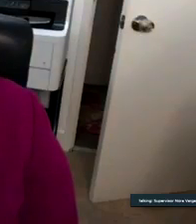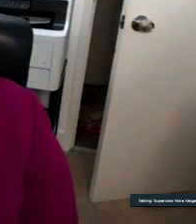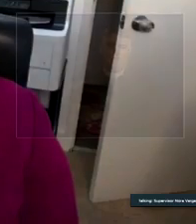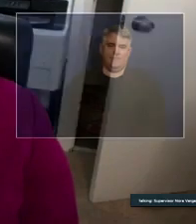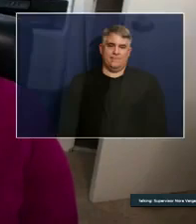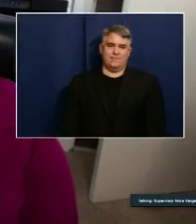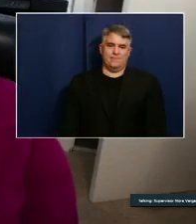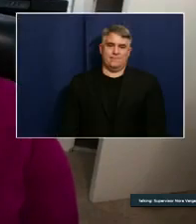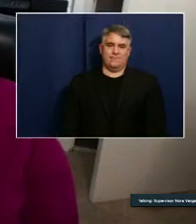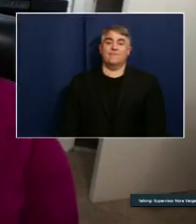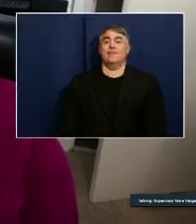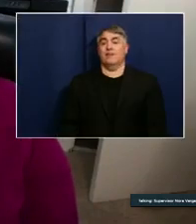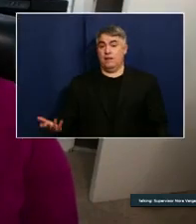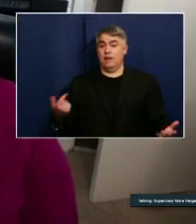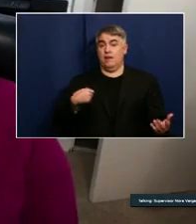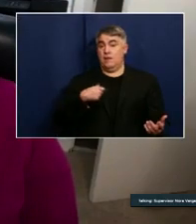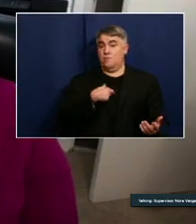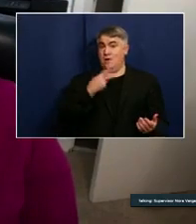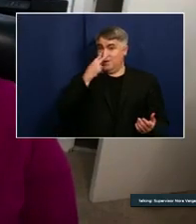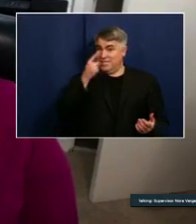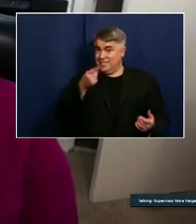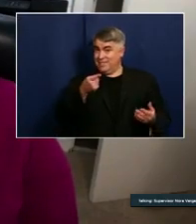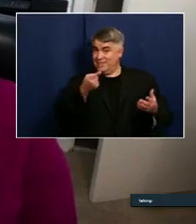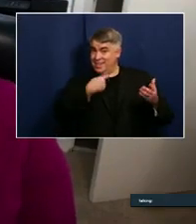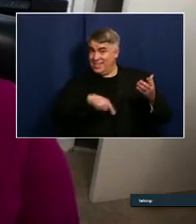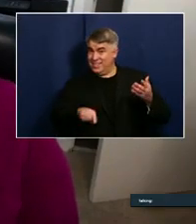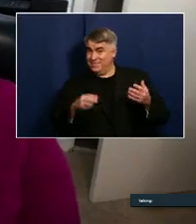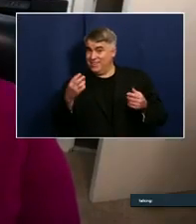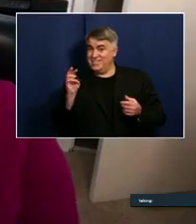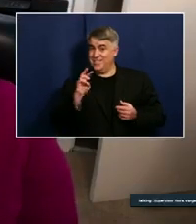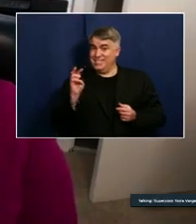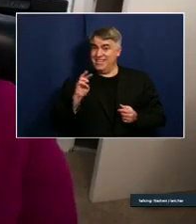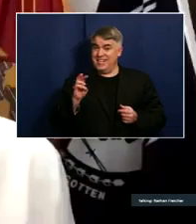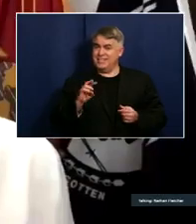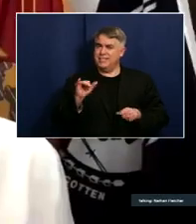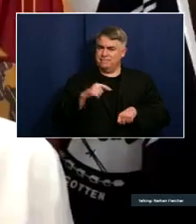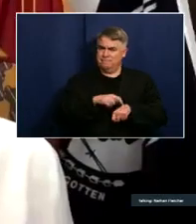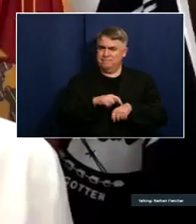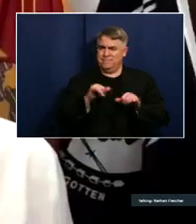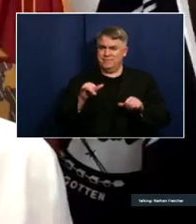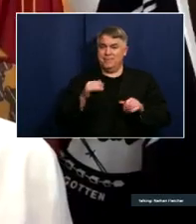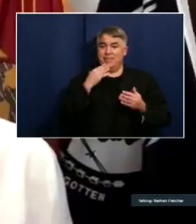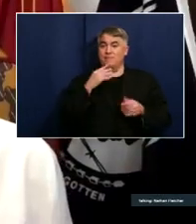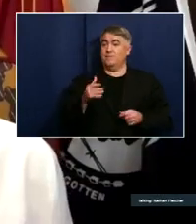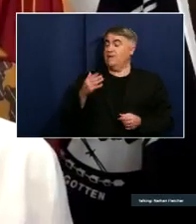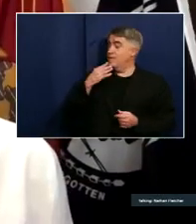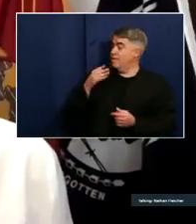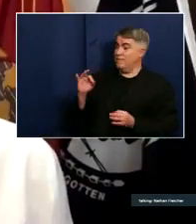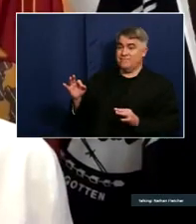we'll see you next week on 6 o'clock, same time. Thank you. Thanks, everyone. Have a good night.